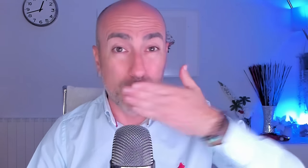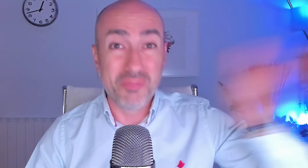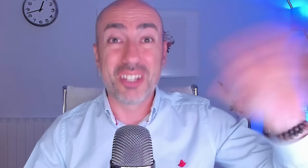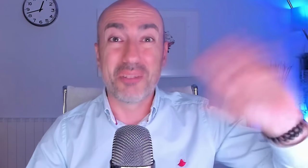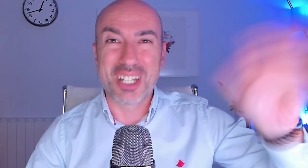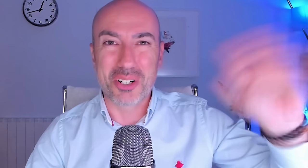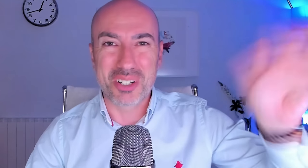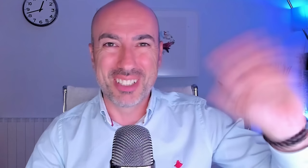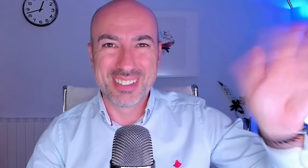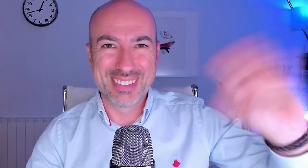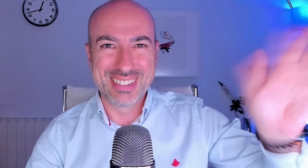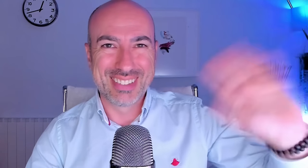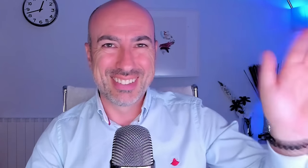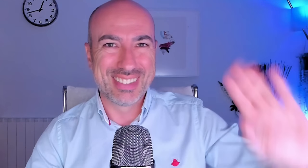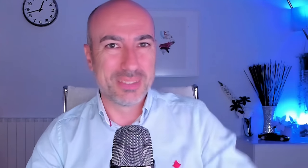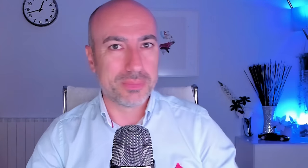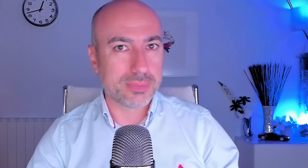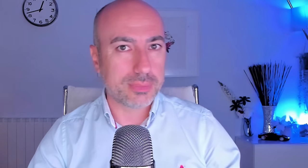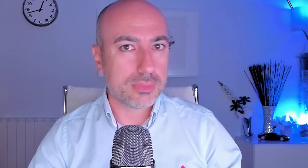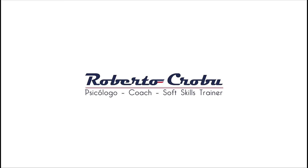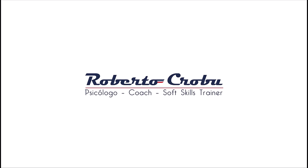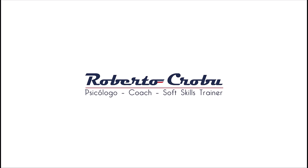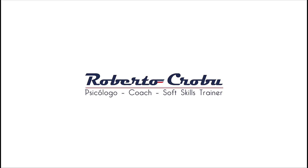todo un beso nos vemos en el